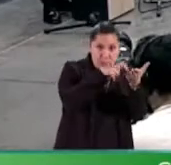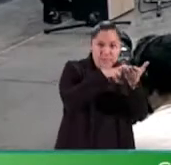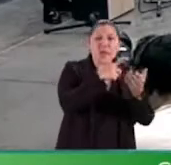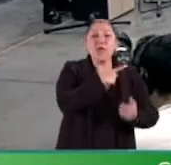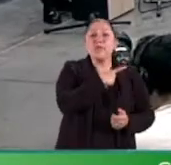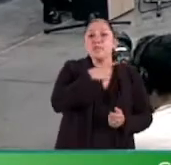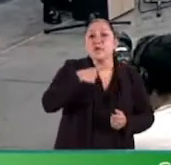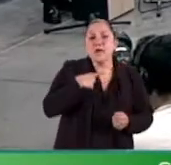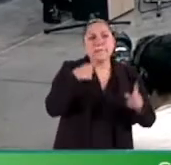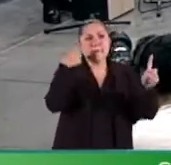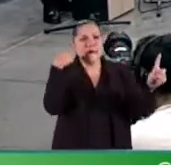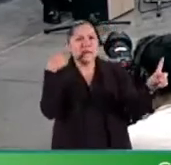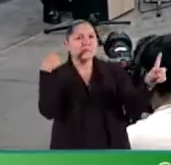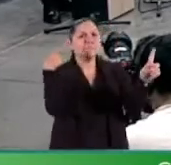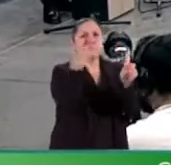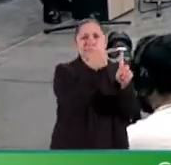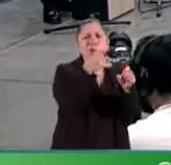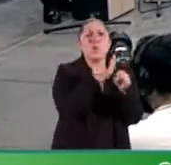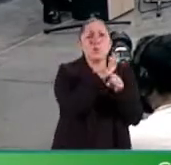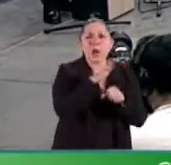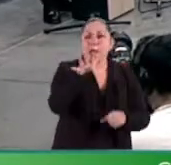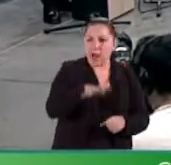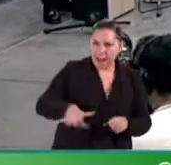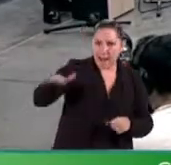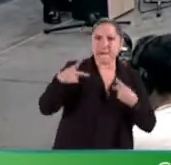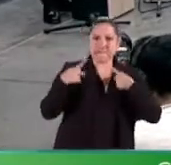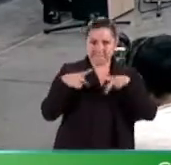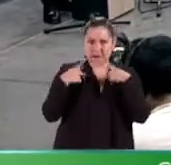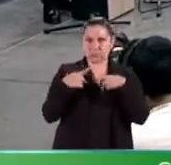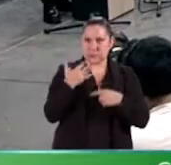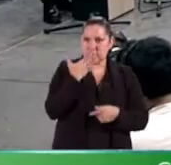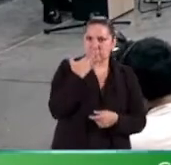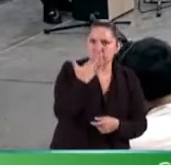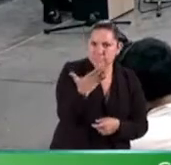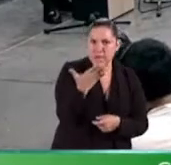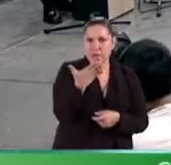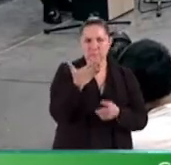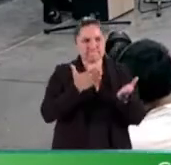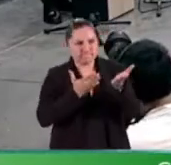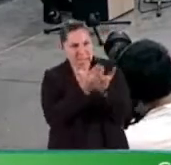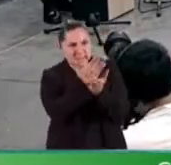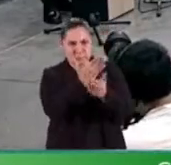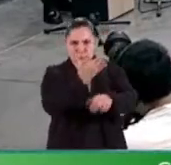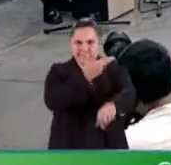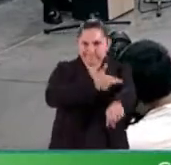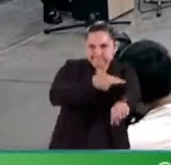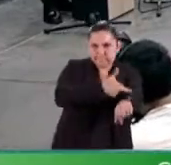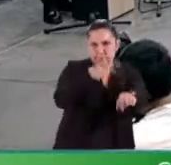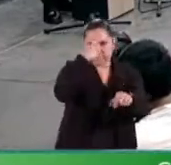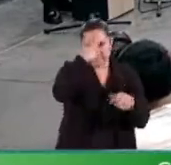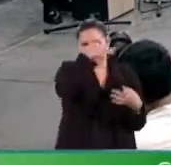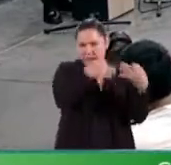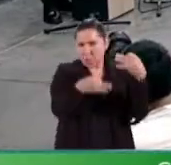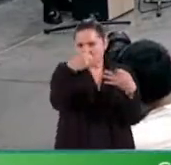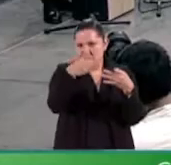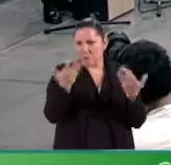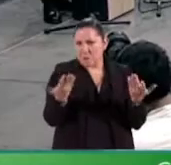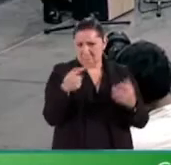mejora del acceso a la justicia para las personas, facilitar su acceso. No hay una sola parte de esta